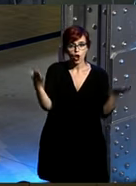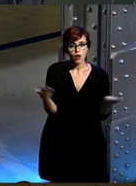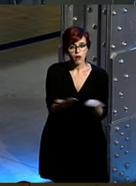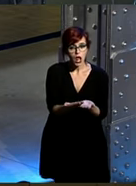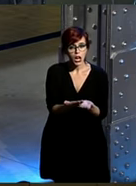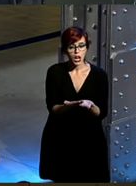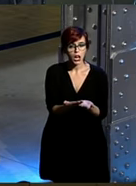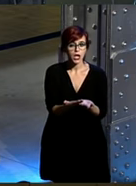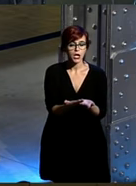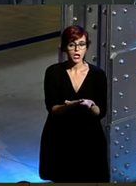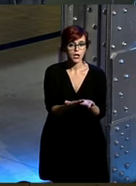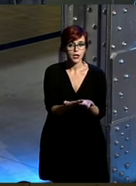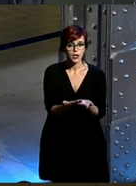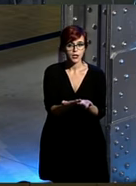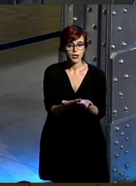con